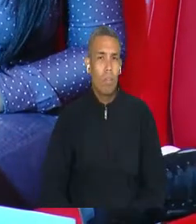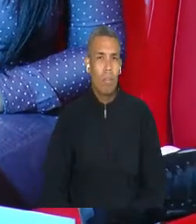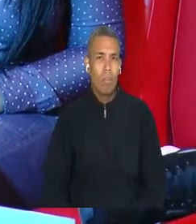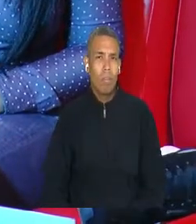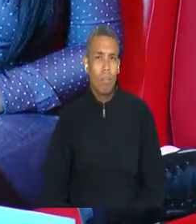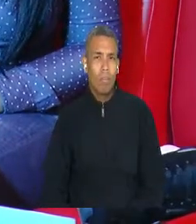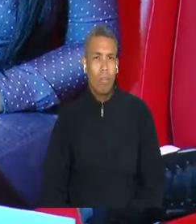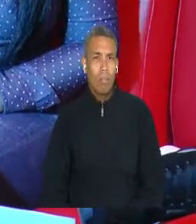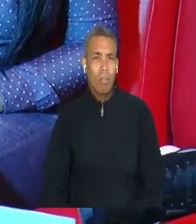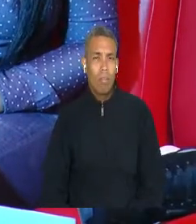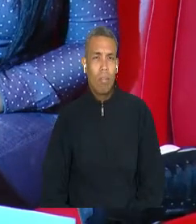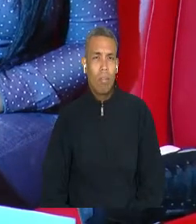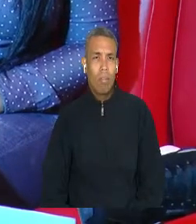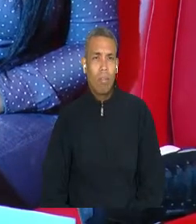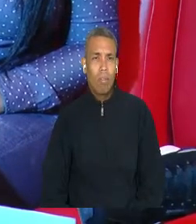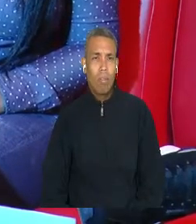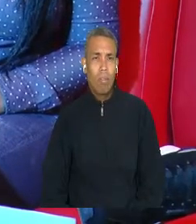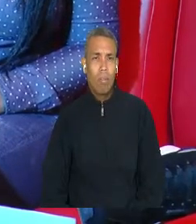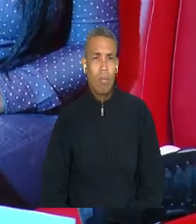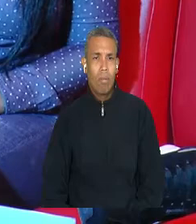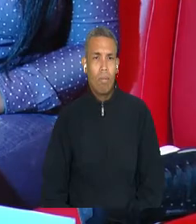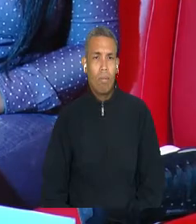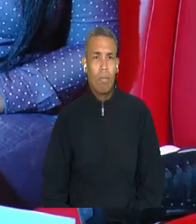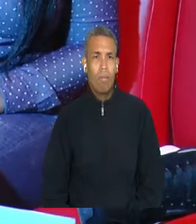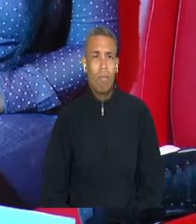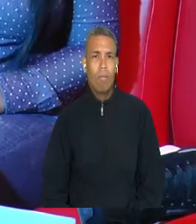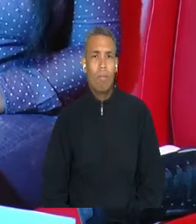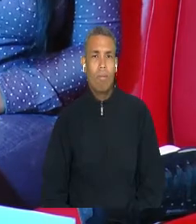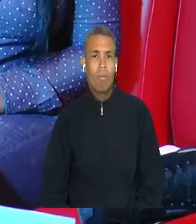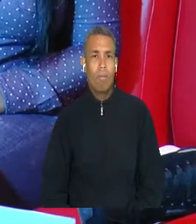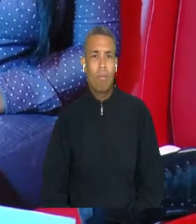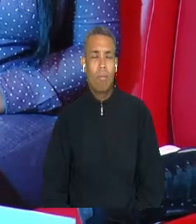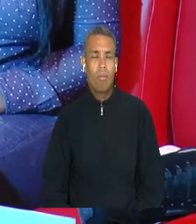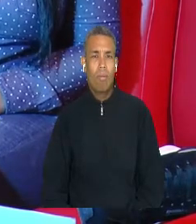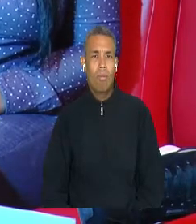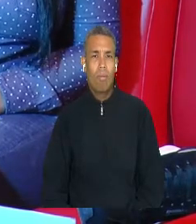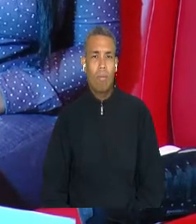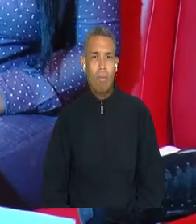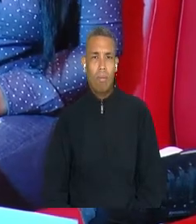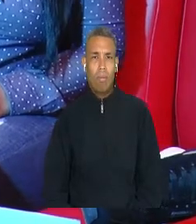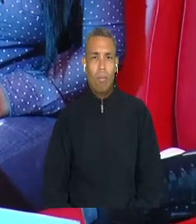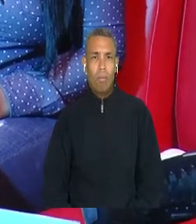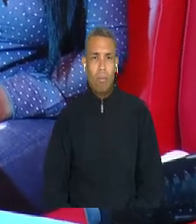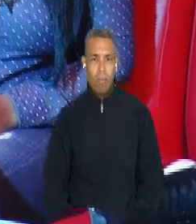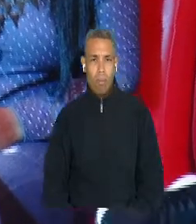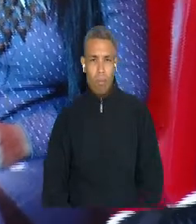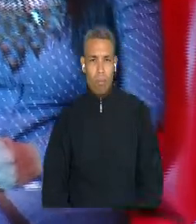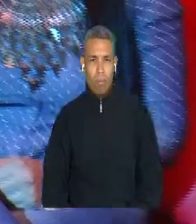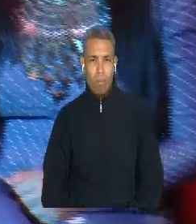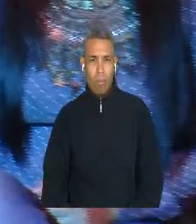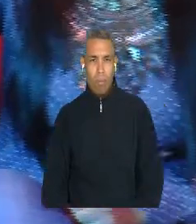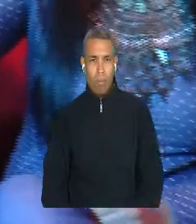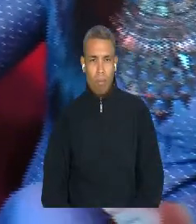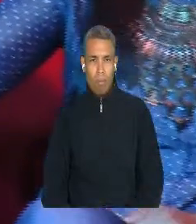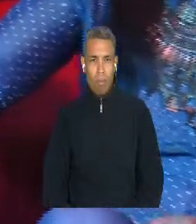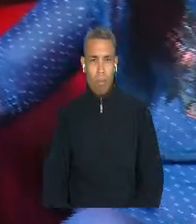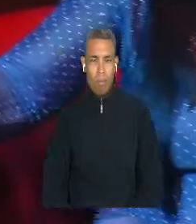de eventos. Bueno, queremos informarle a nuestros amigos, a nuestros clientes,